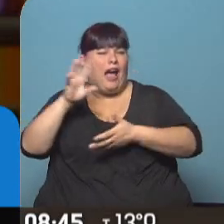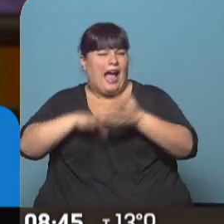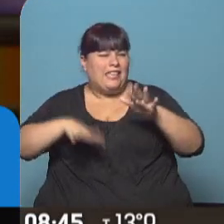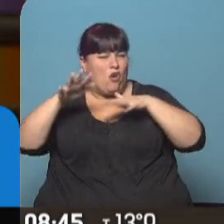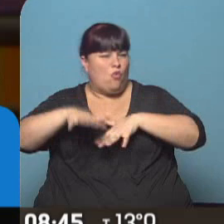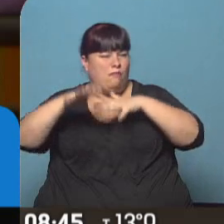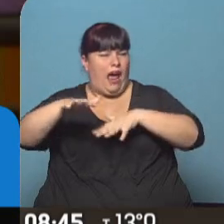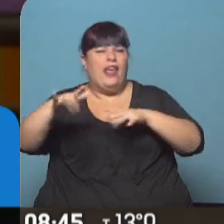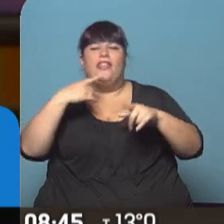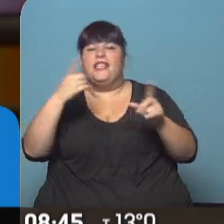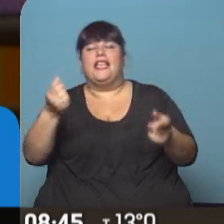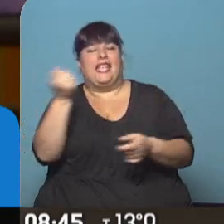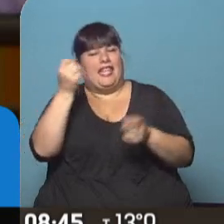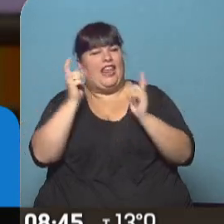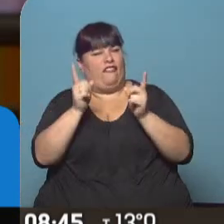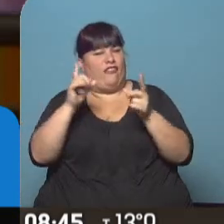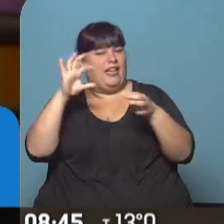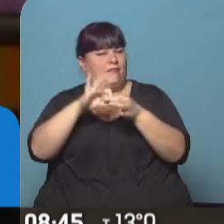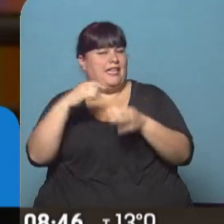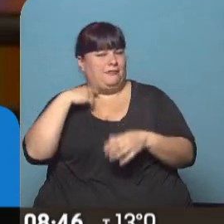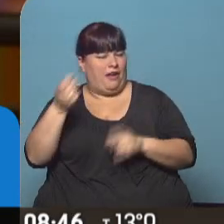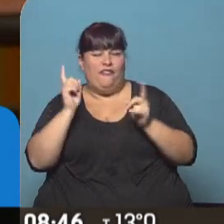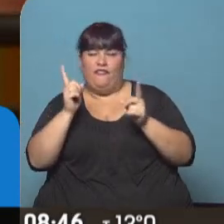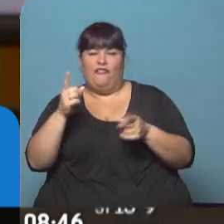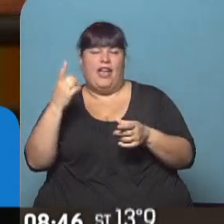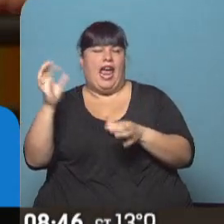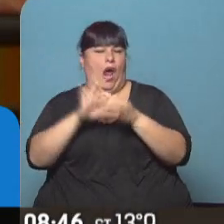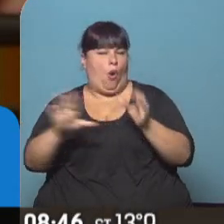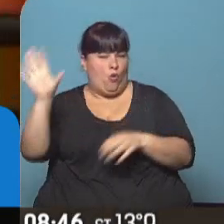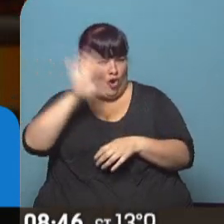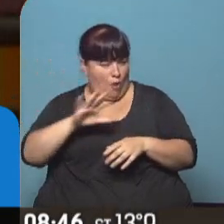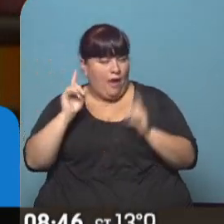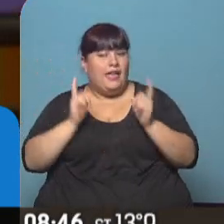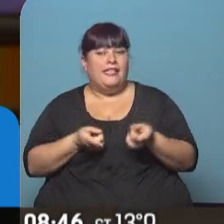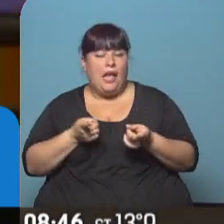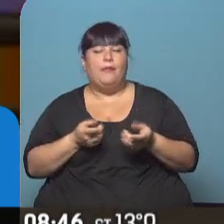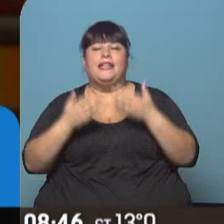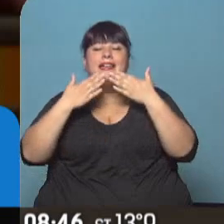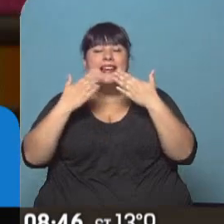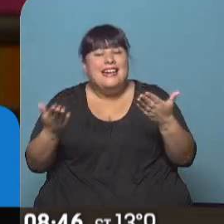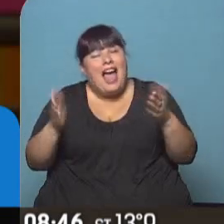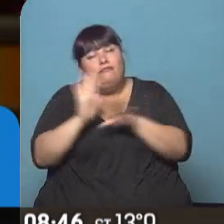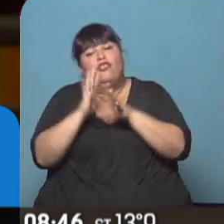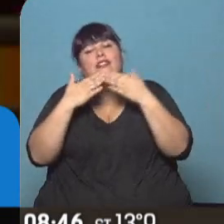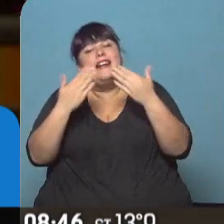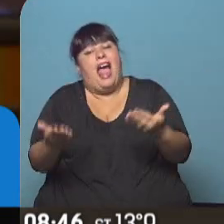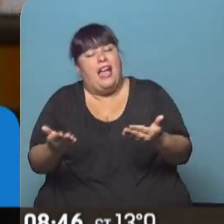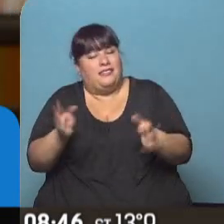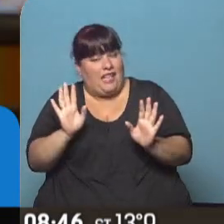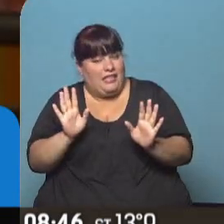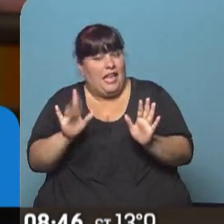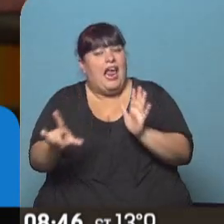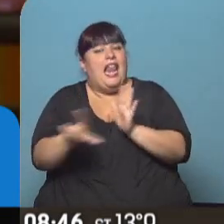en las calles diciendo que querían seguir siendo españoles, que querían seguir siendo europeos y agradeciendo, entre comillas, que